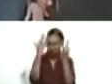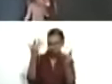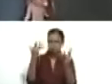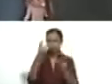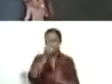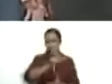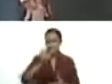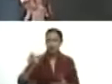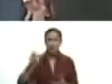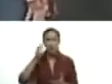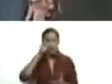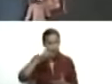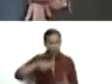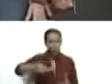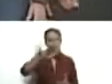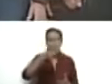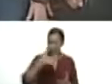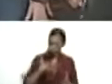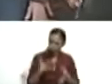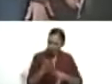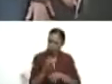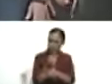la sabiduría de ustedes.